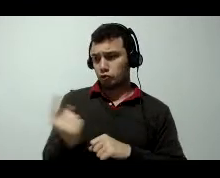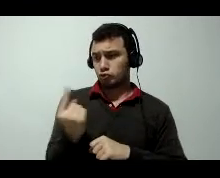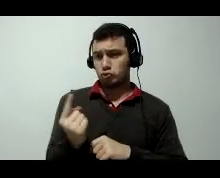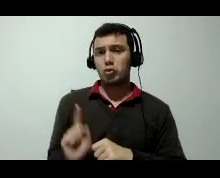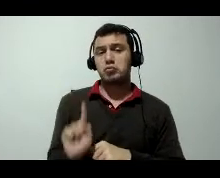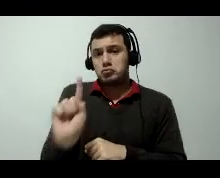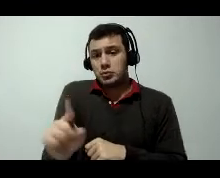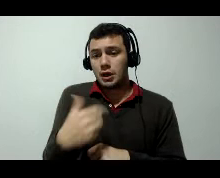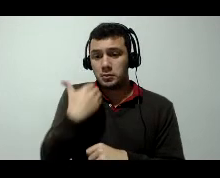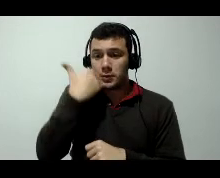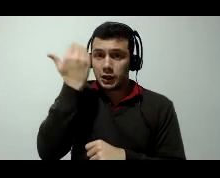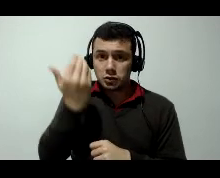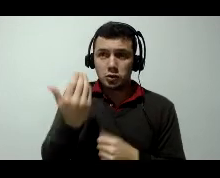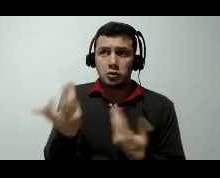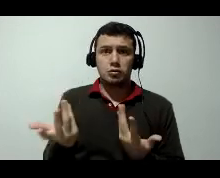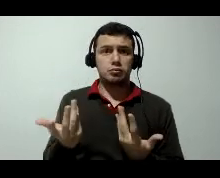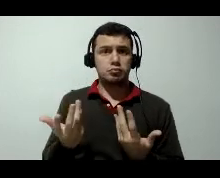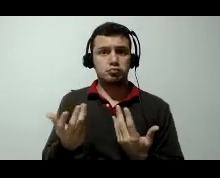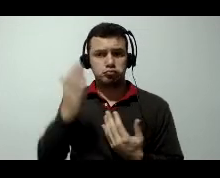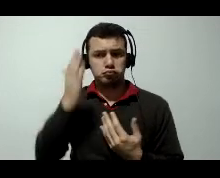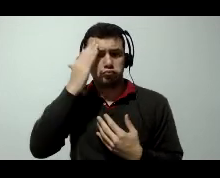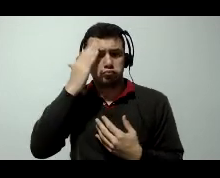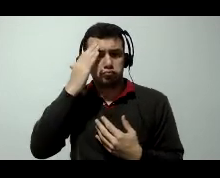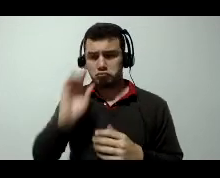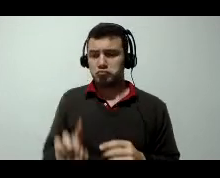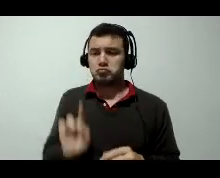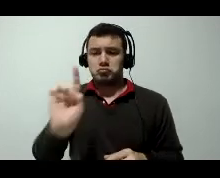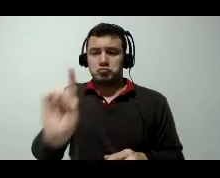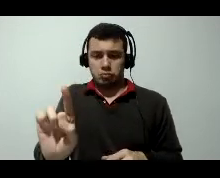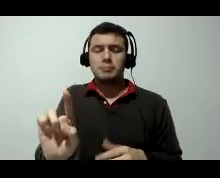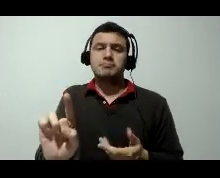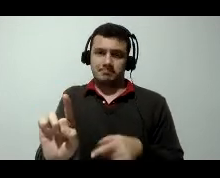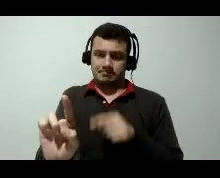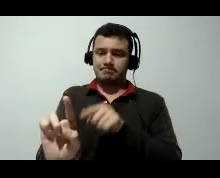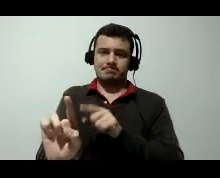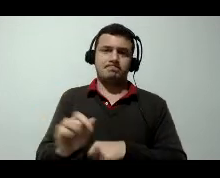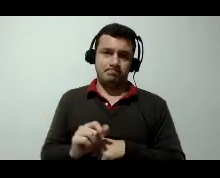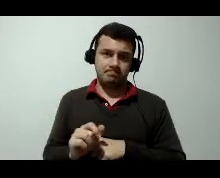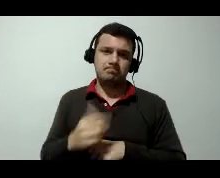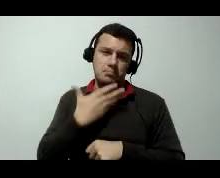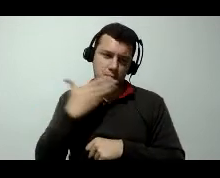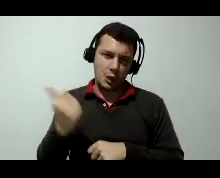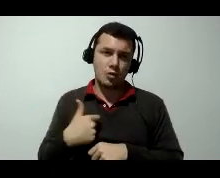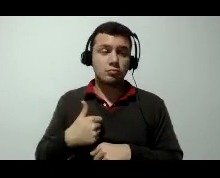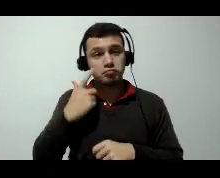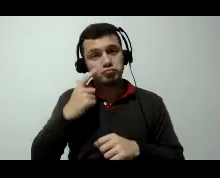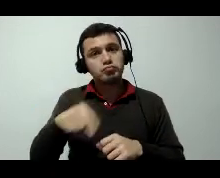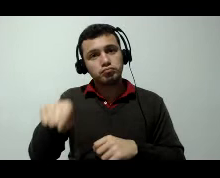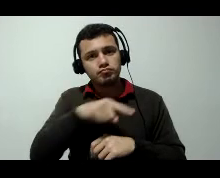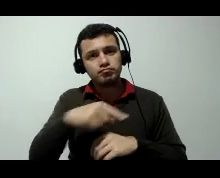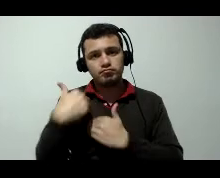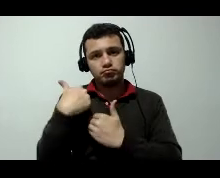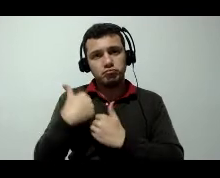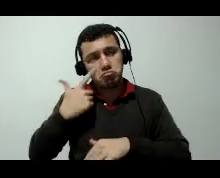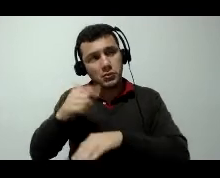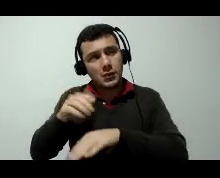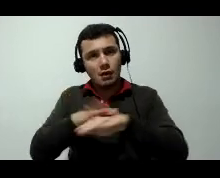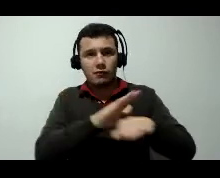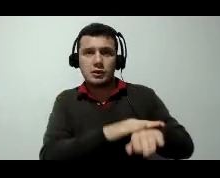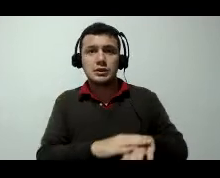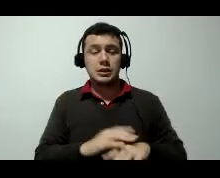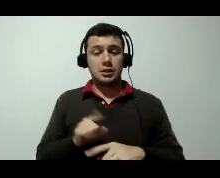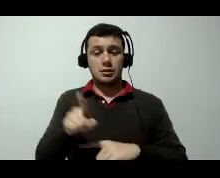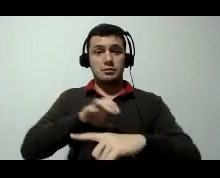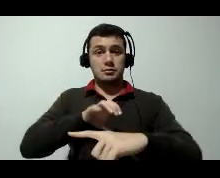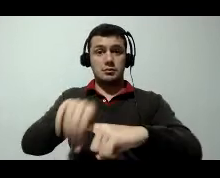que vayamos capacitando a nuestros pacientes y que les vayamos informando que de ahora en adelante vamos a tener que ir solo a la